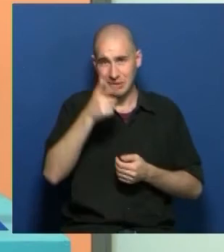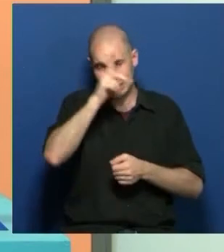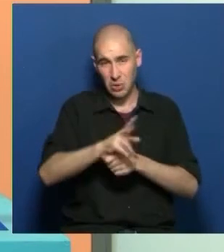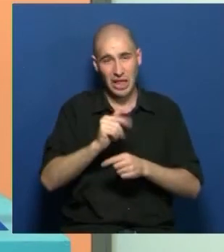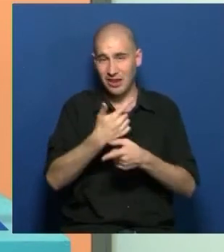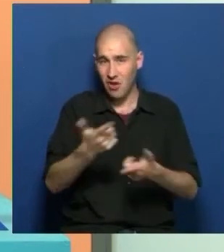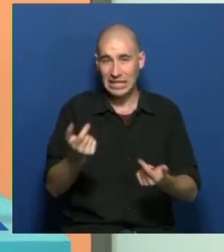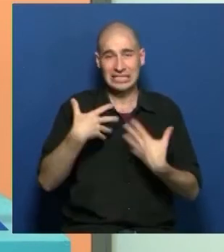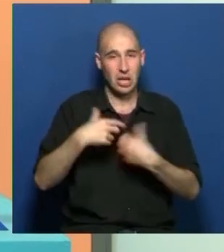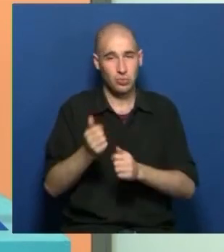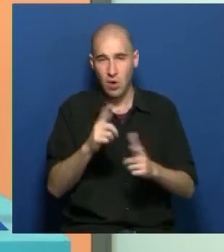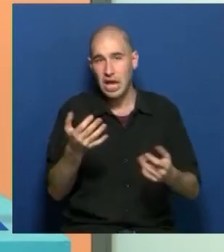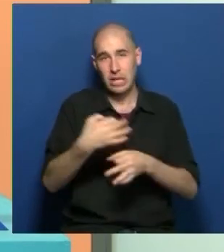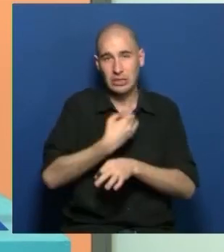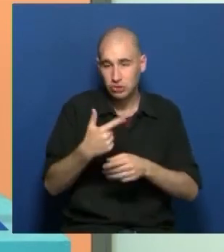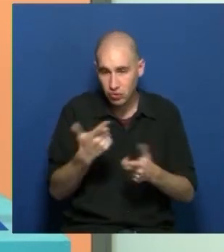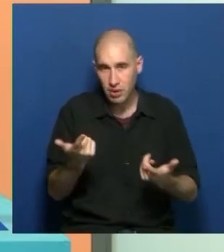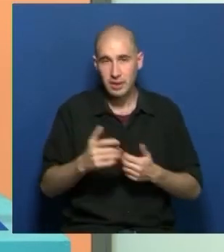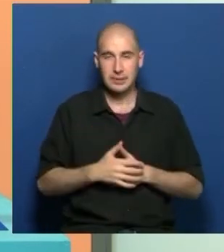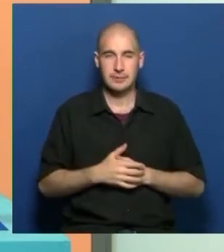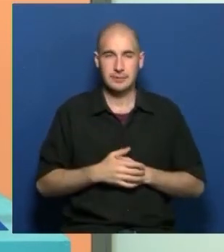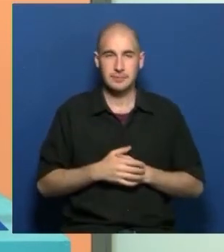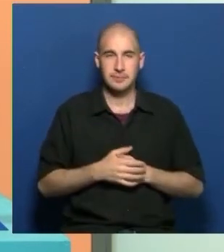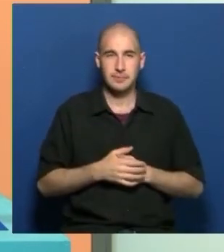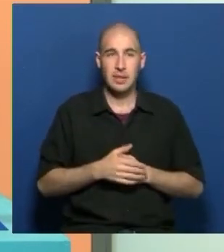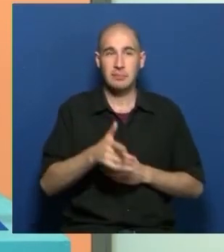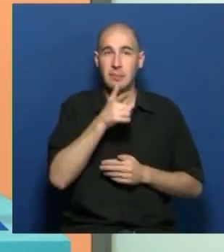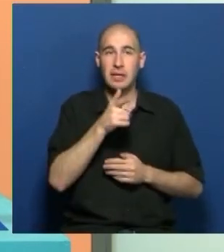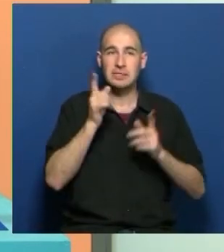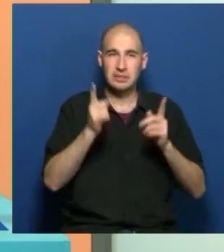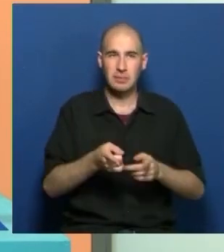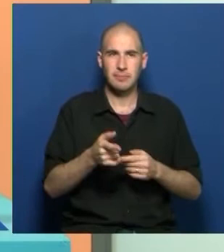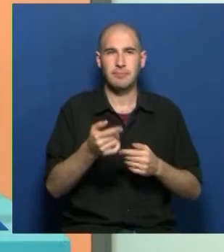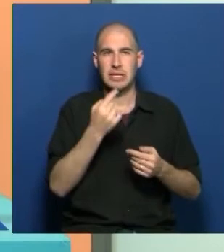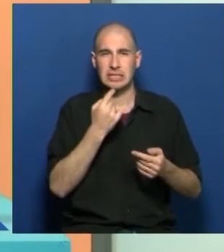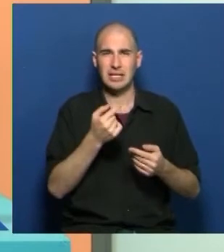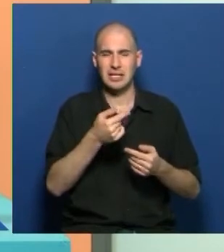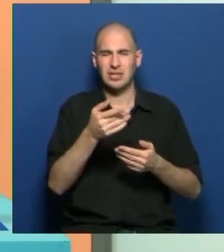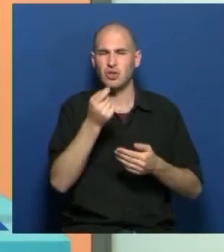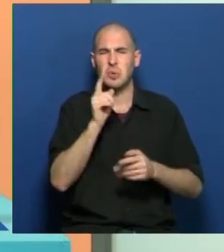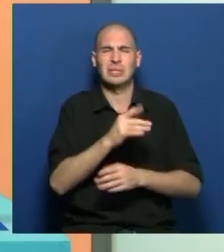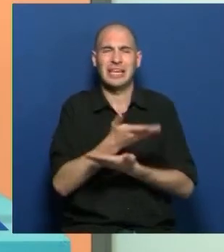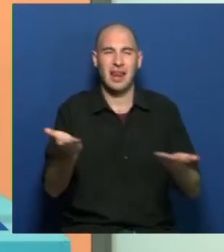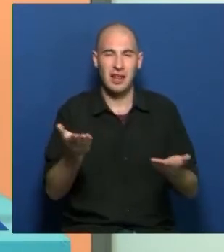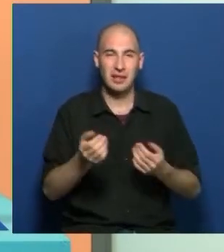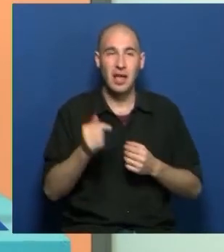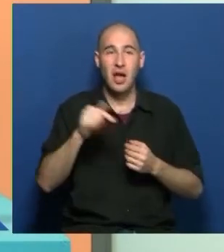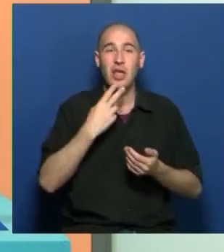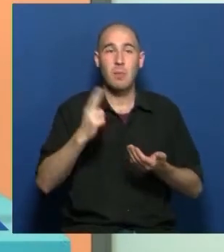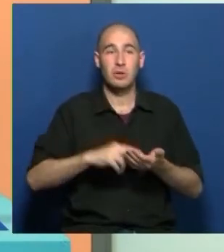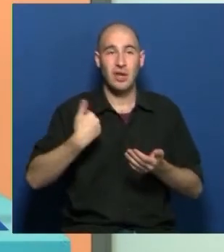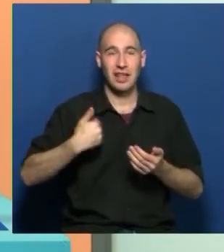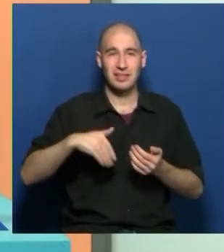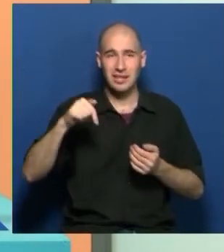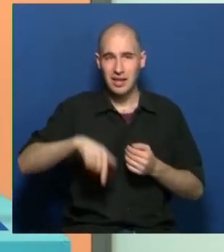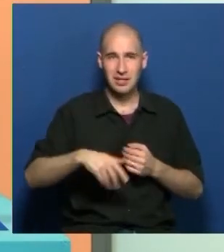seguridad, ni salud, ni educación. Entonces creo que también existe una especie de descontento por ese lado. Y hoy la carga tributaria que en